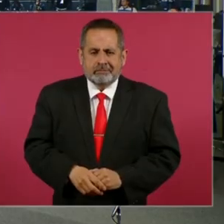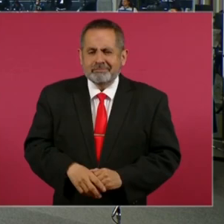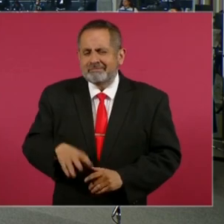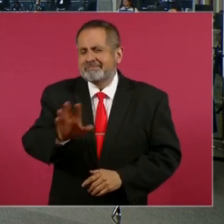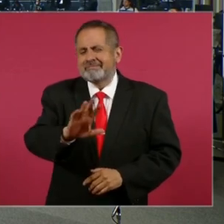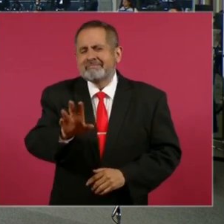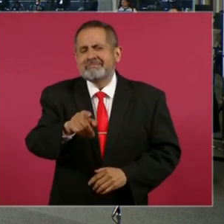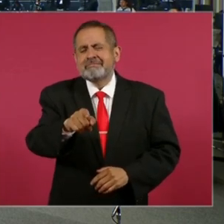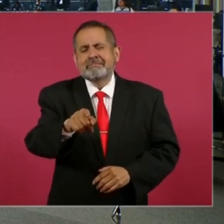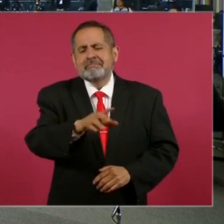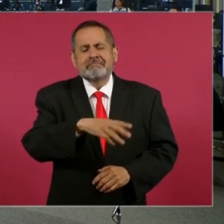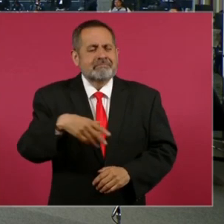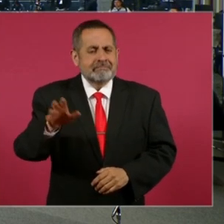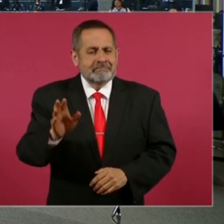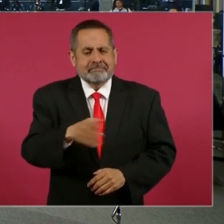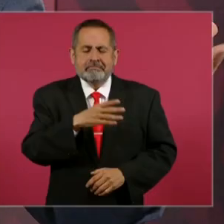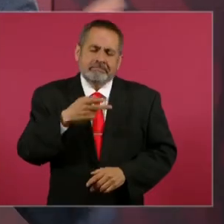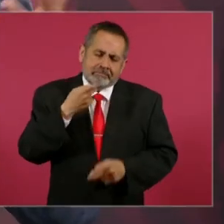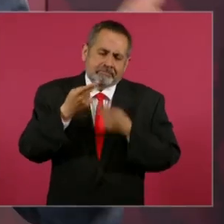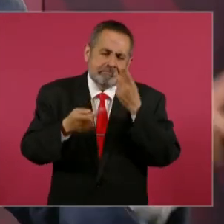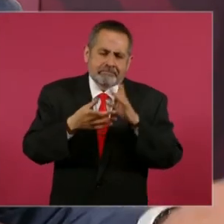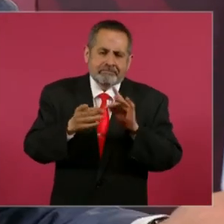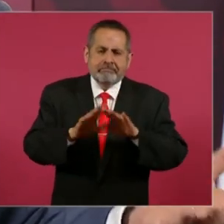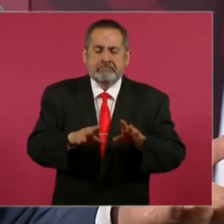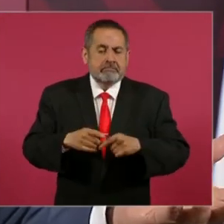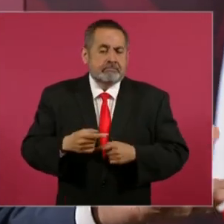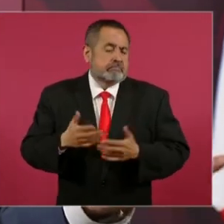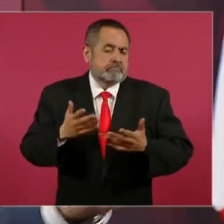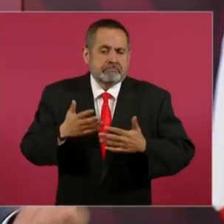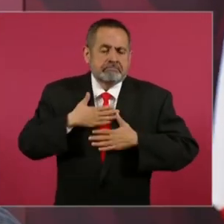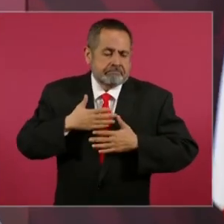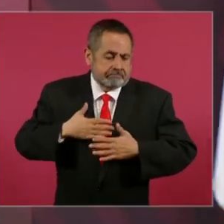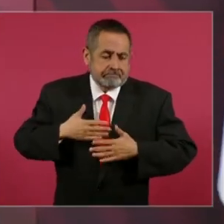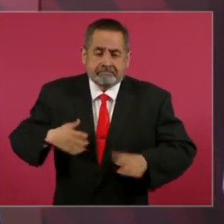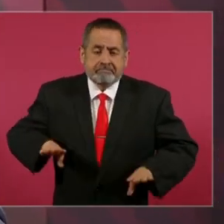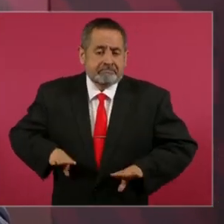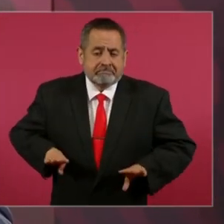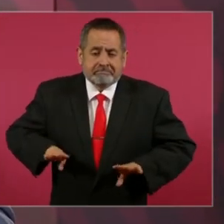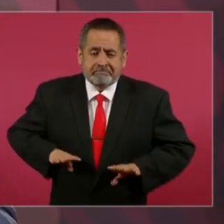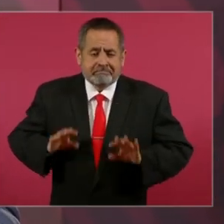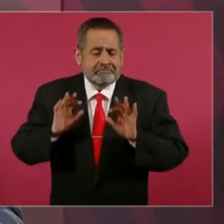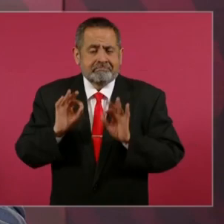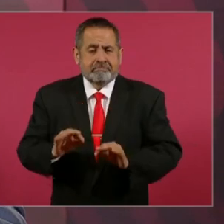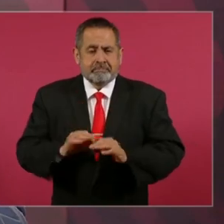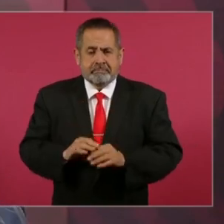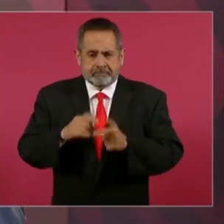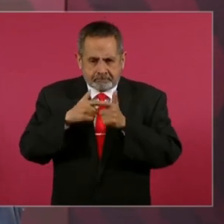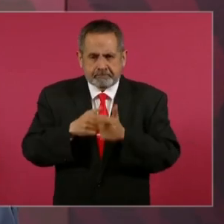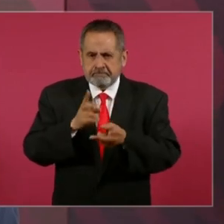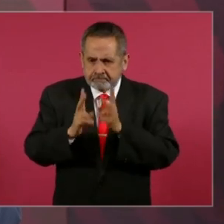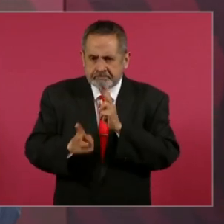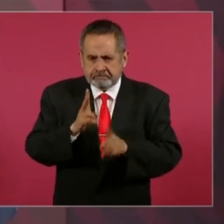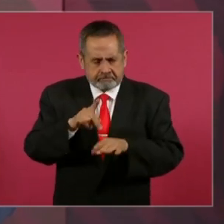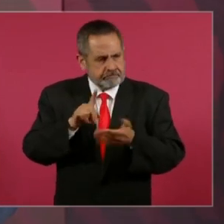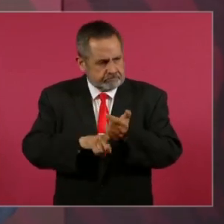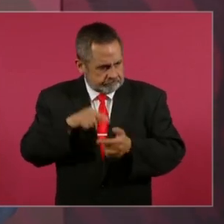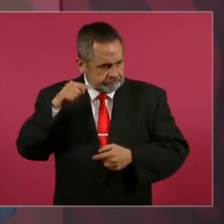No, ya estoy, ya lo estamos planteando aquí. A mí me conviene, ¿sí?, seguirlo tratando